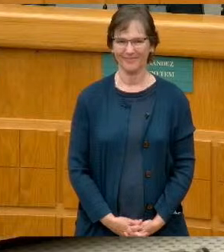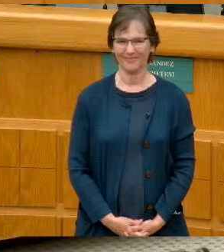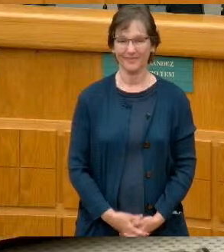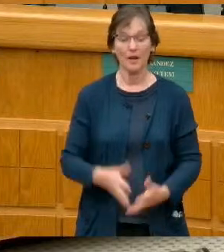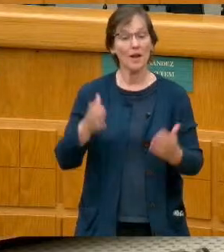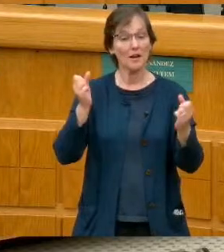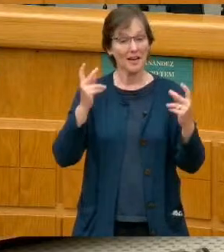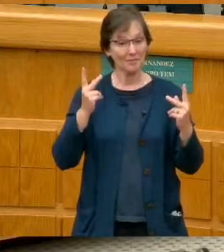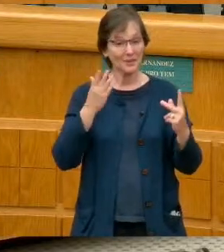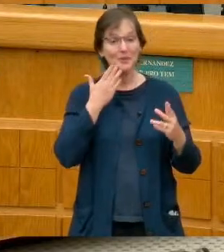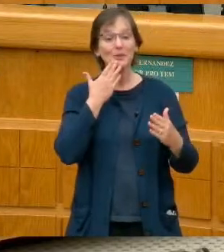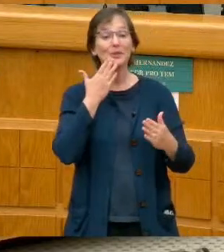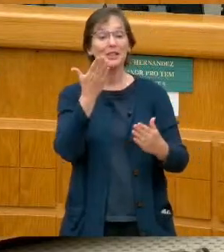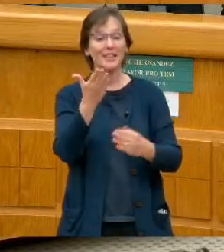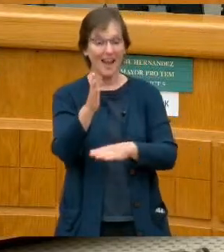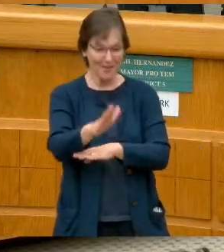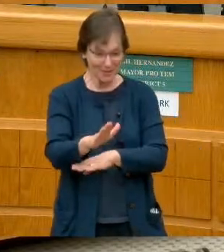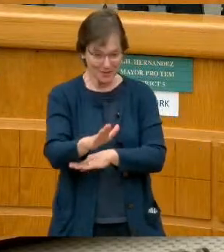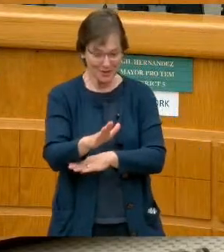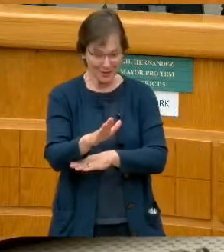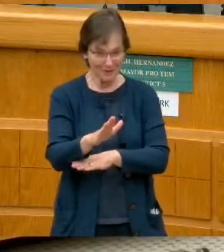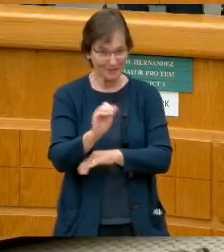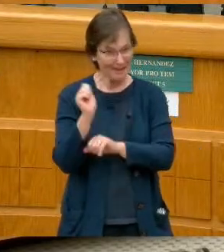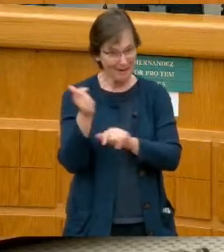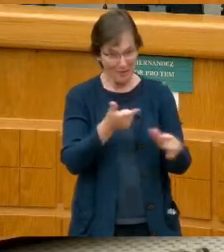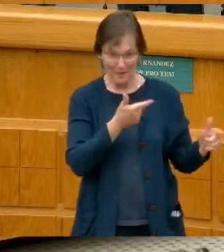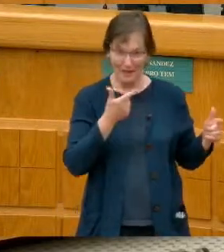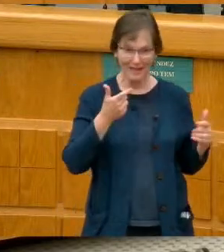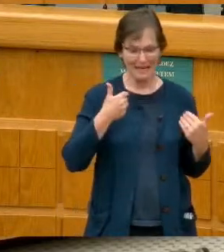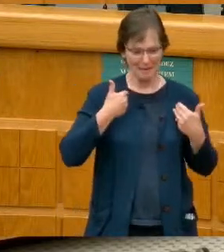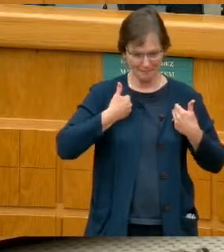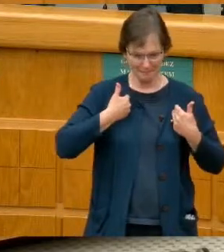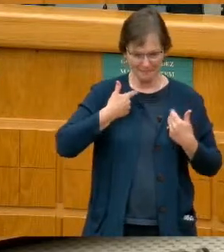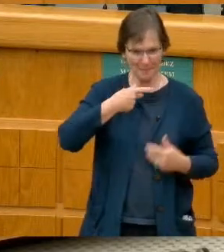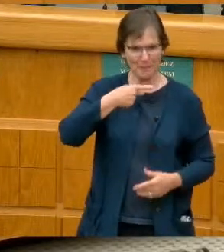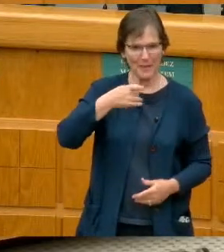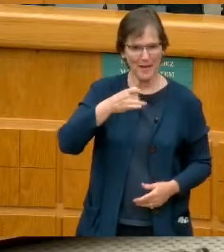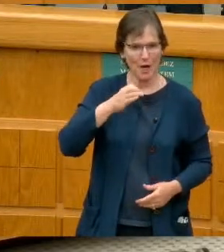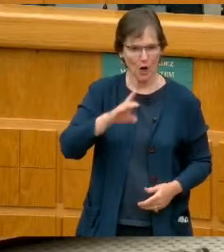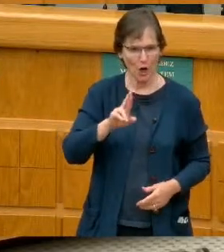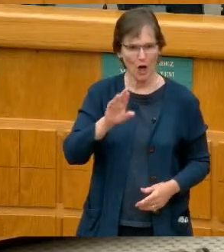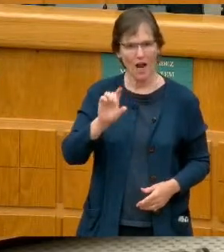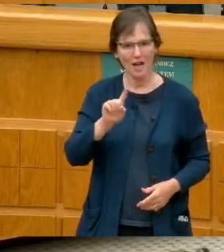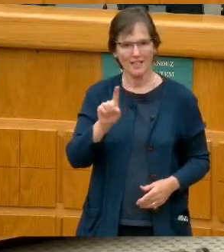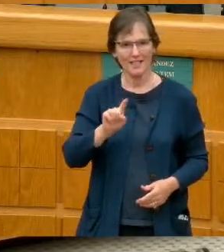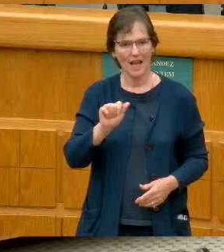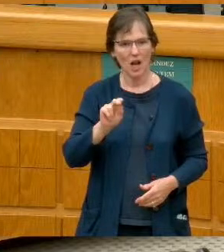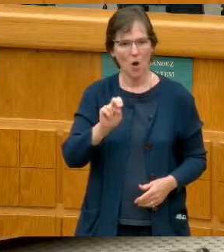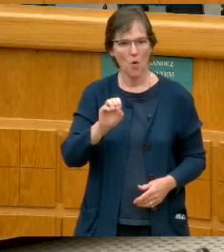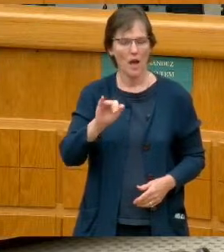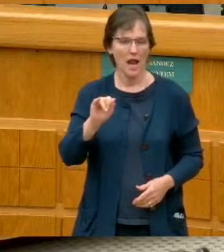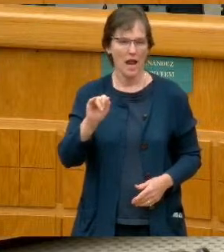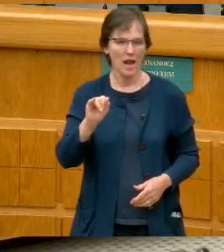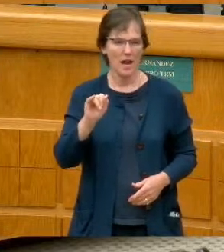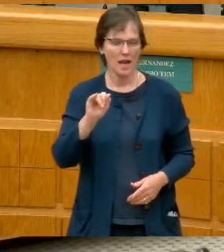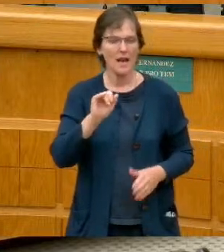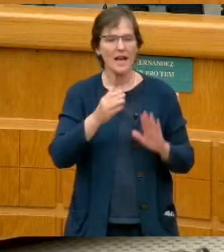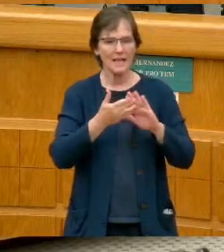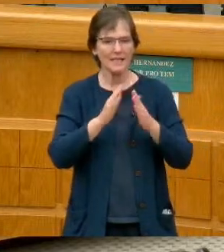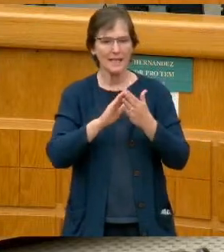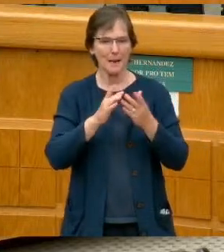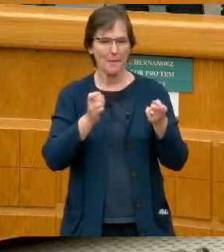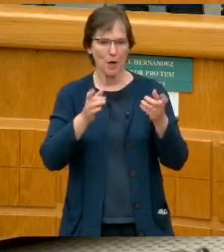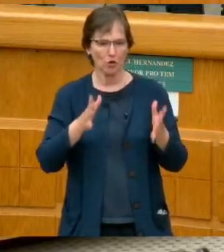All right, good afternoon, everybody. I'm Peter Zanoni, Corpus Christi City Manager, and I'm going to provide you with the statistics and the number of